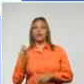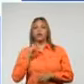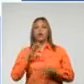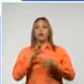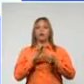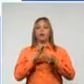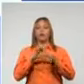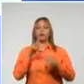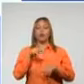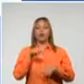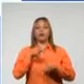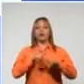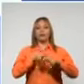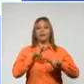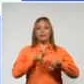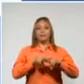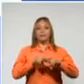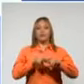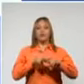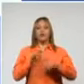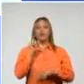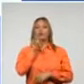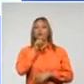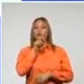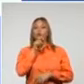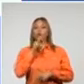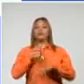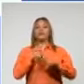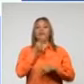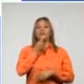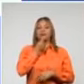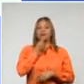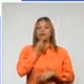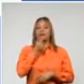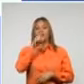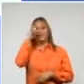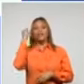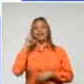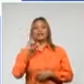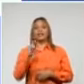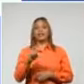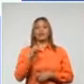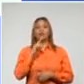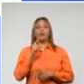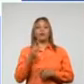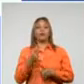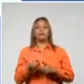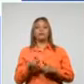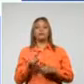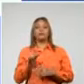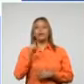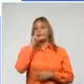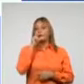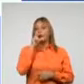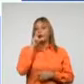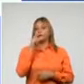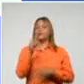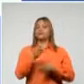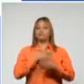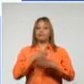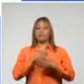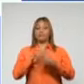Habana, El Cotorro, Habana Vieja, San Cristóbal, Bauta en Artemisa. O sea, estos